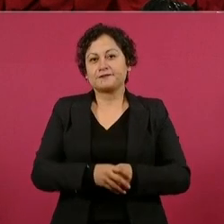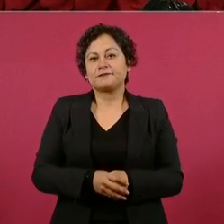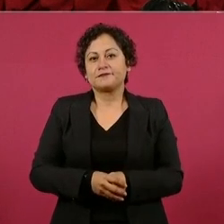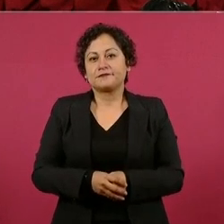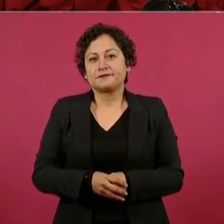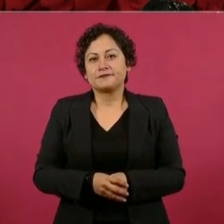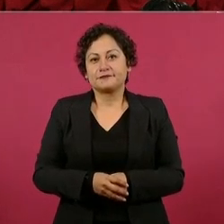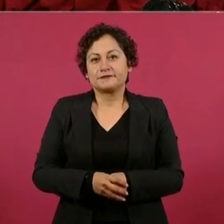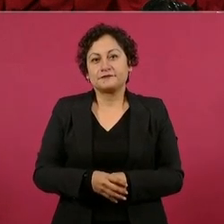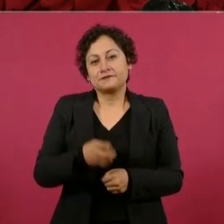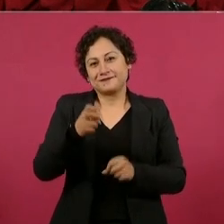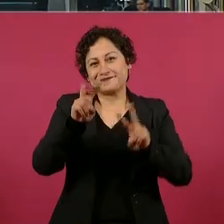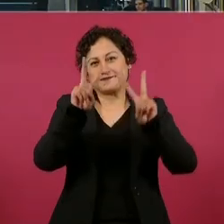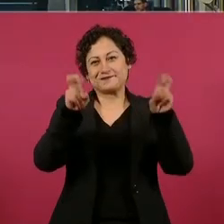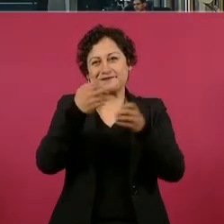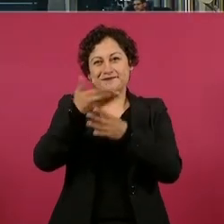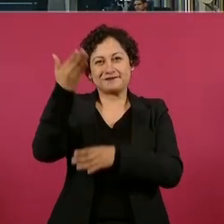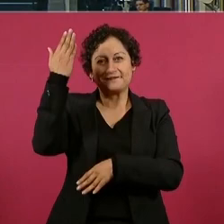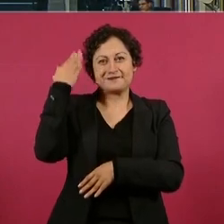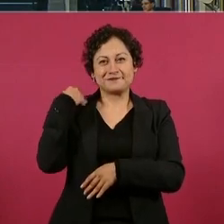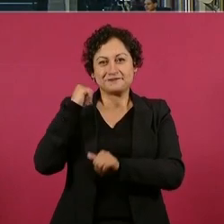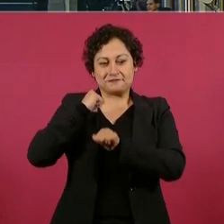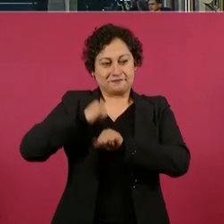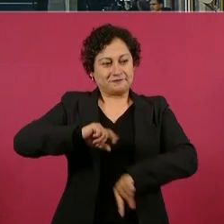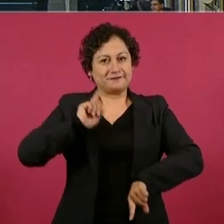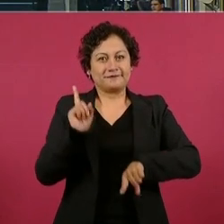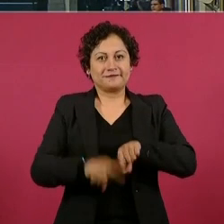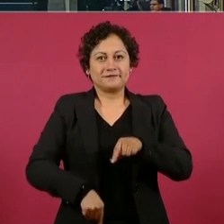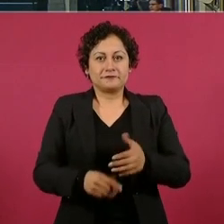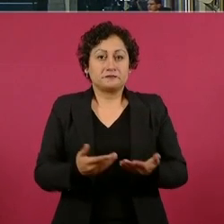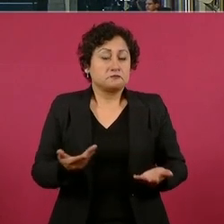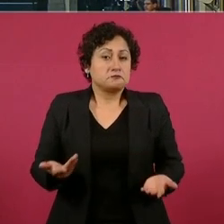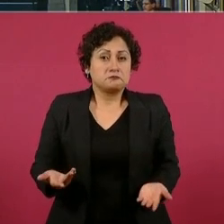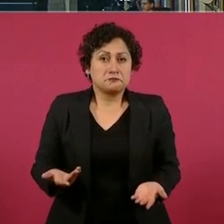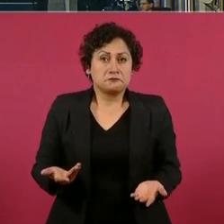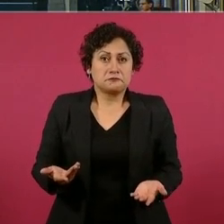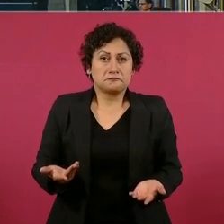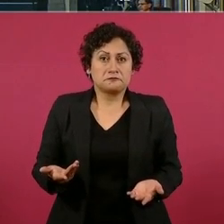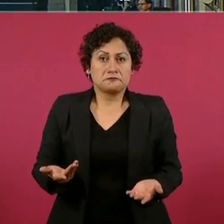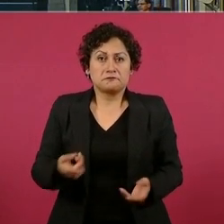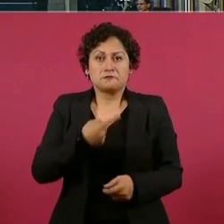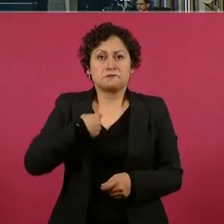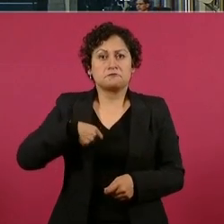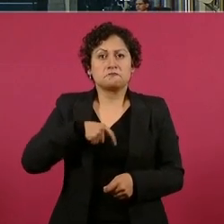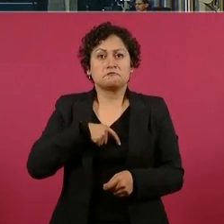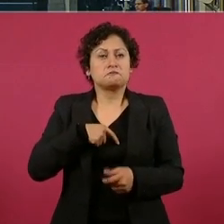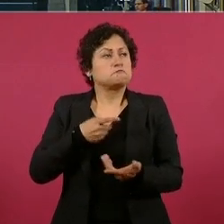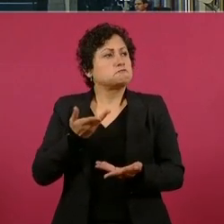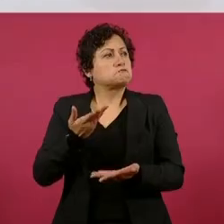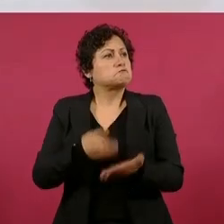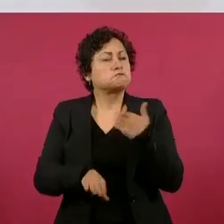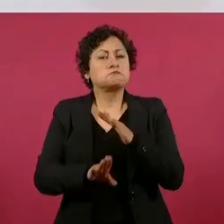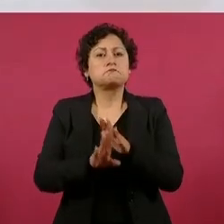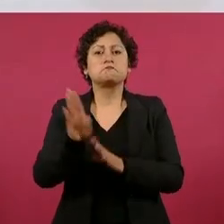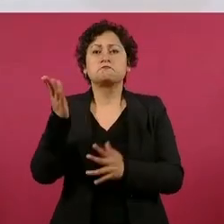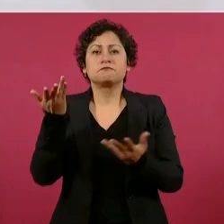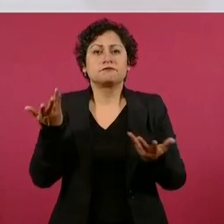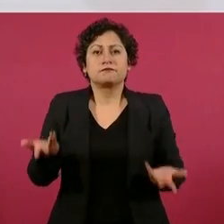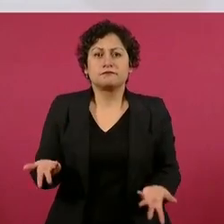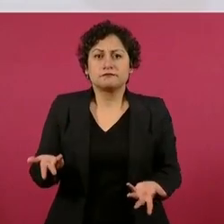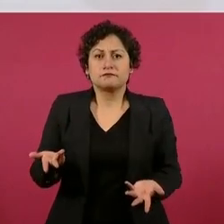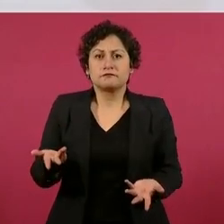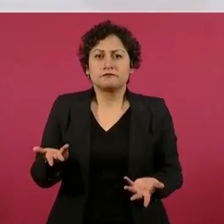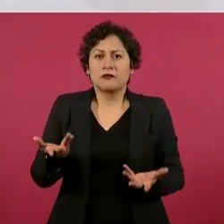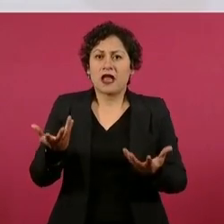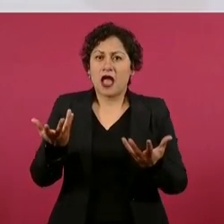Eso es cuando el desafuero. Y salimos. ¿Y quién nos sacó adelante? La